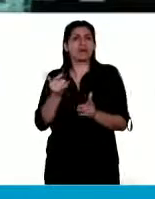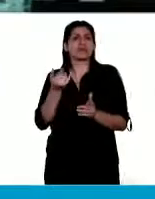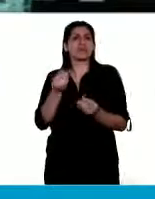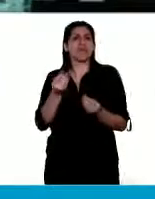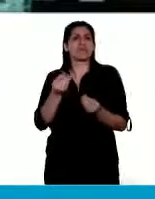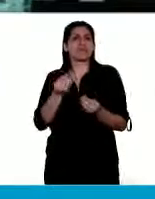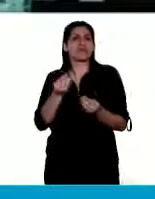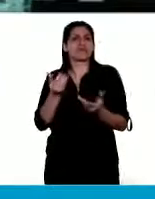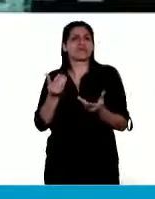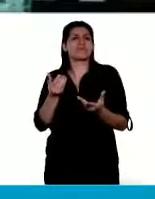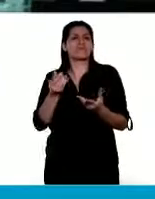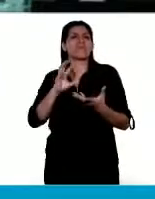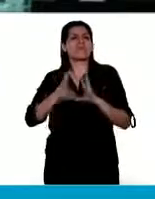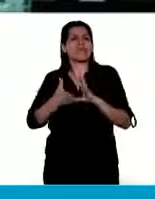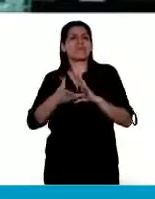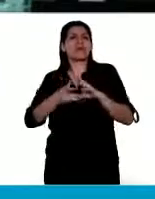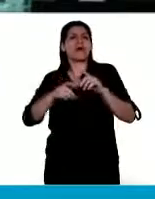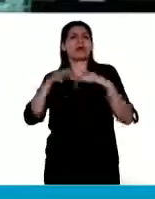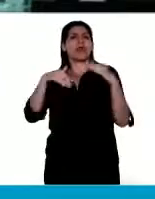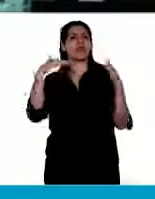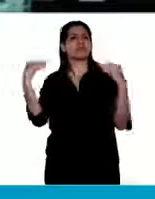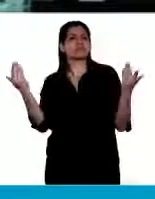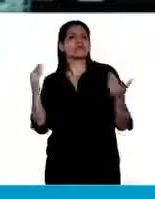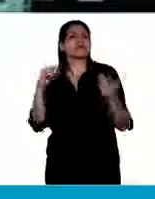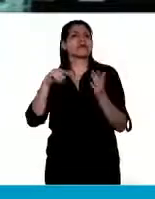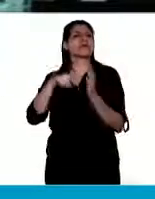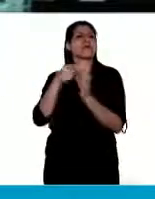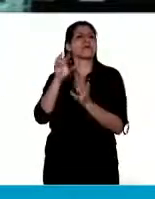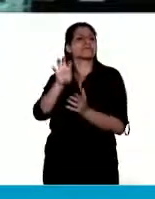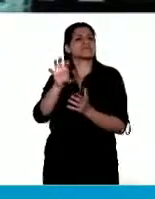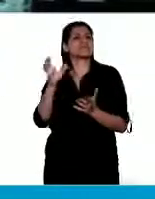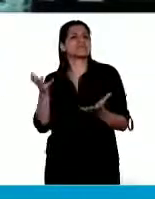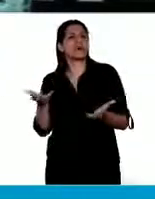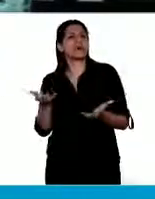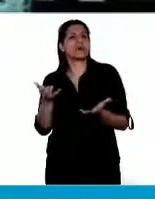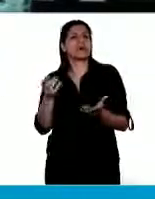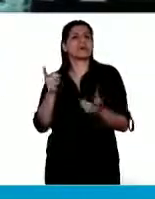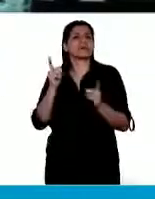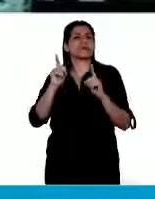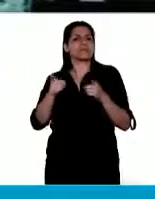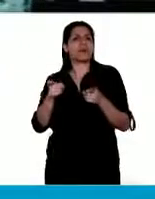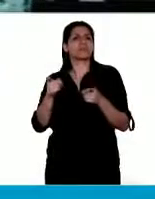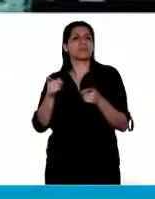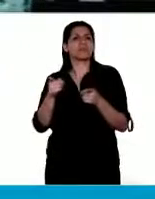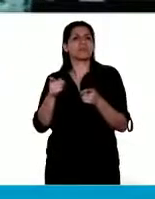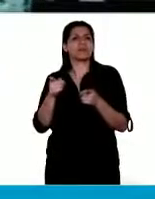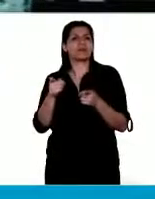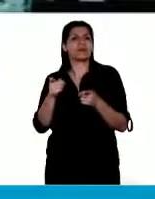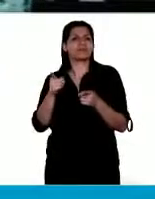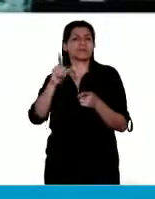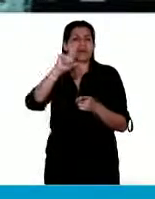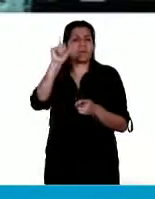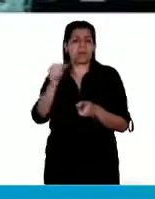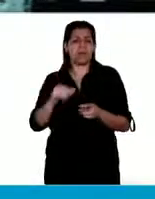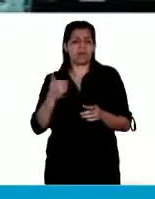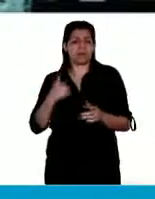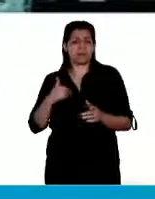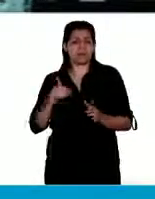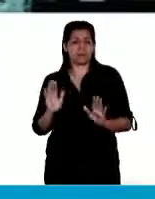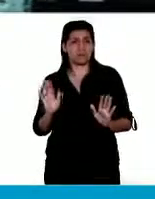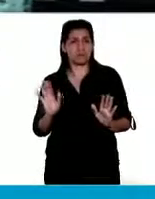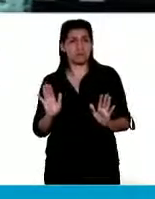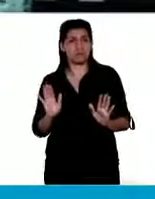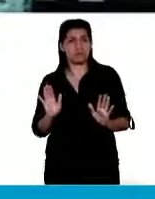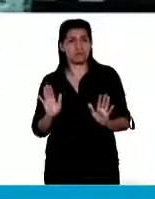los vecinos de la provincia de Buenos Aires y de los ciudadanos y ciudadanas del país. Yo sinceramente